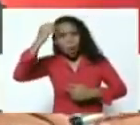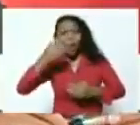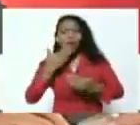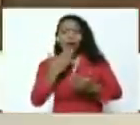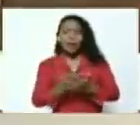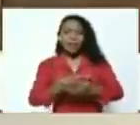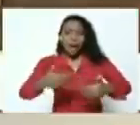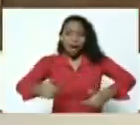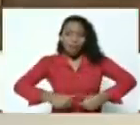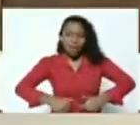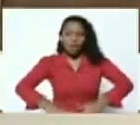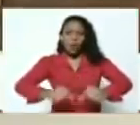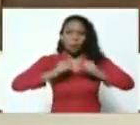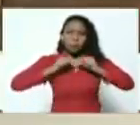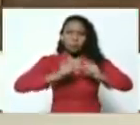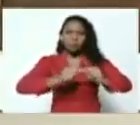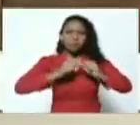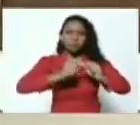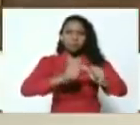esfuerzo permanente.